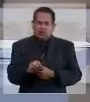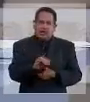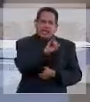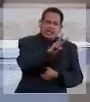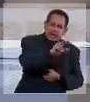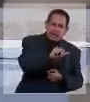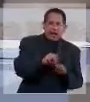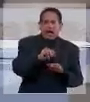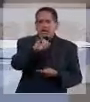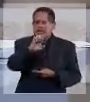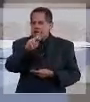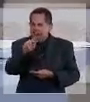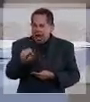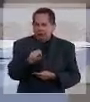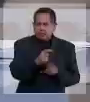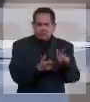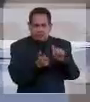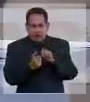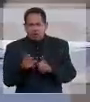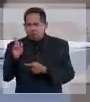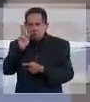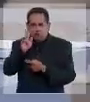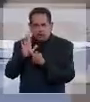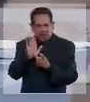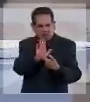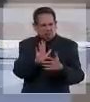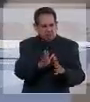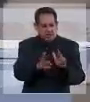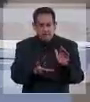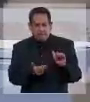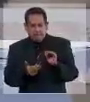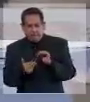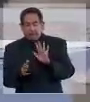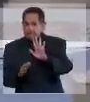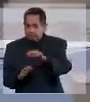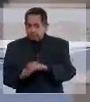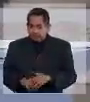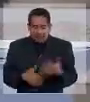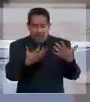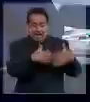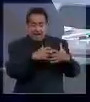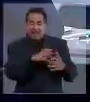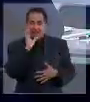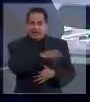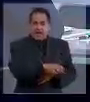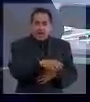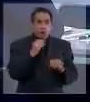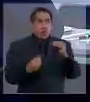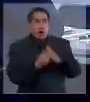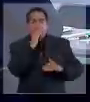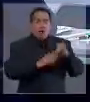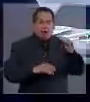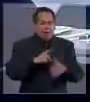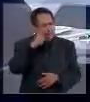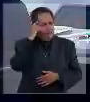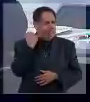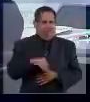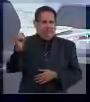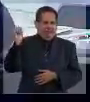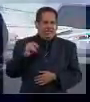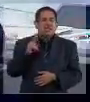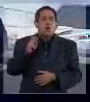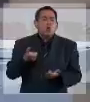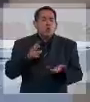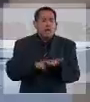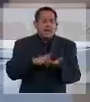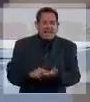las contribuciones, te lo puedo demostrar. Segundo, construir una refinería es un absoluto disparate, eso cuesta más o menos 120 mil millones